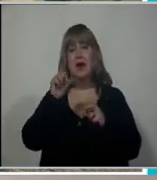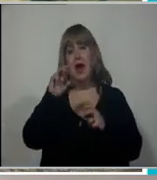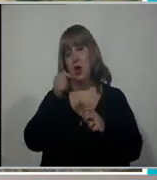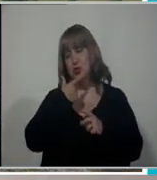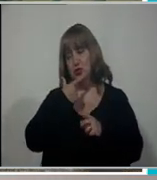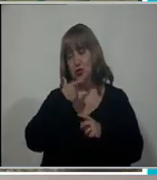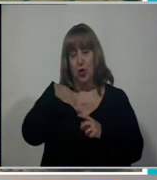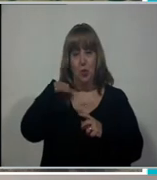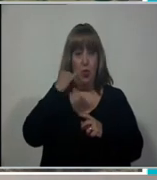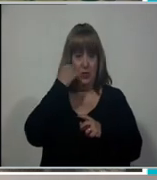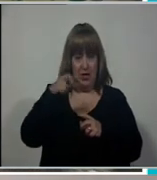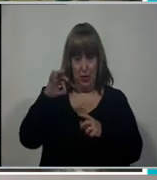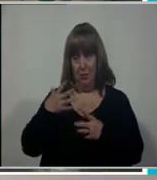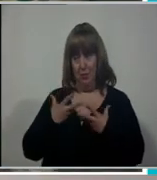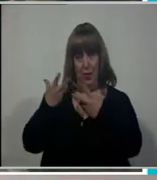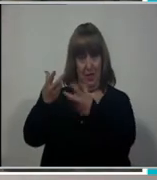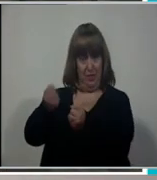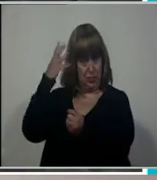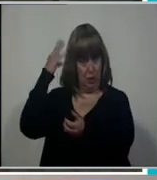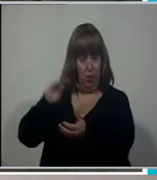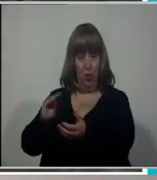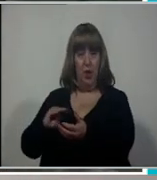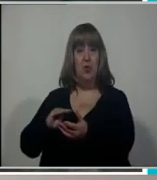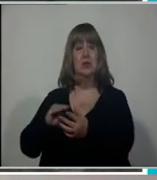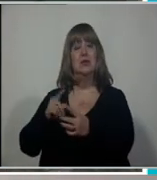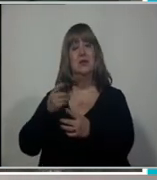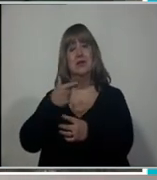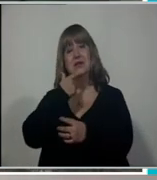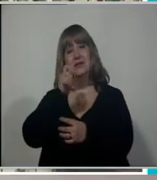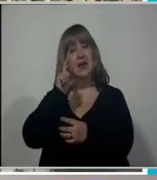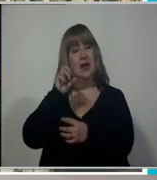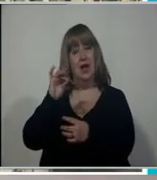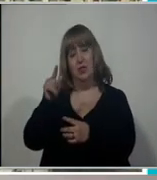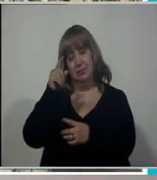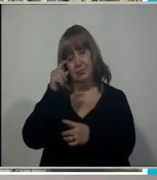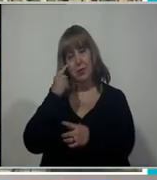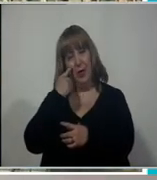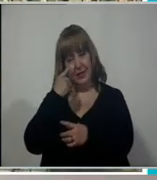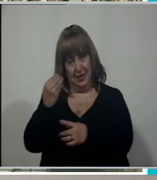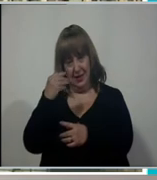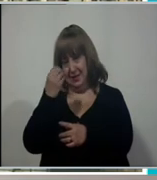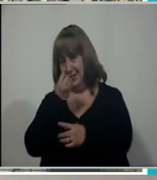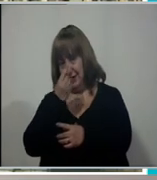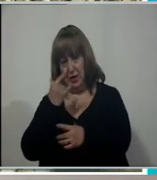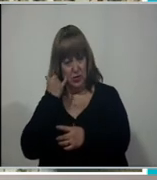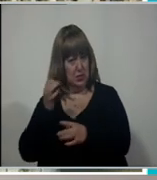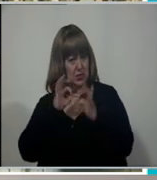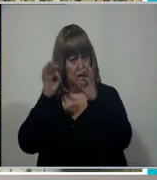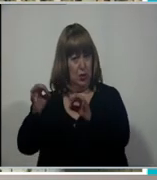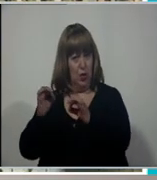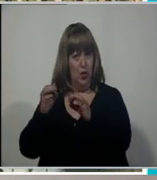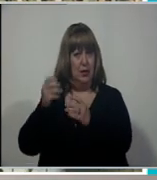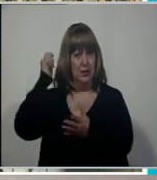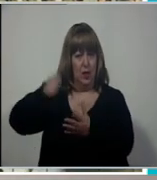entonces el defensor de sergio salgado el ex intendente de santa rosa que ya está aquí en tribunales de san martín